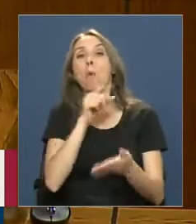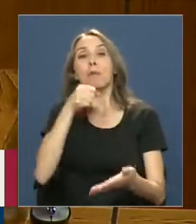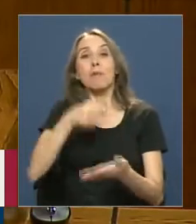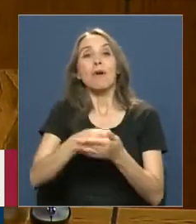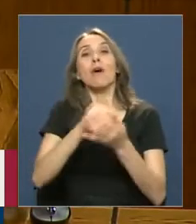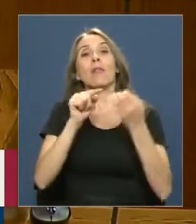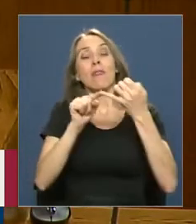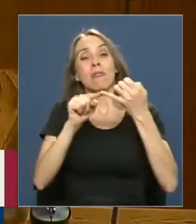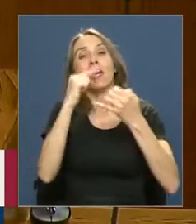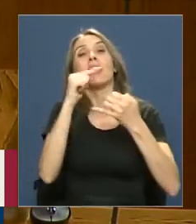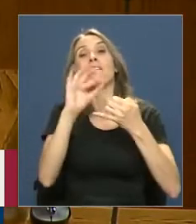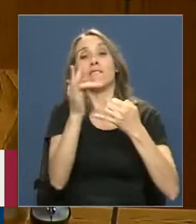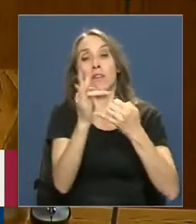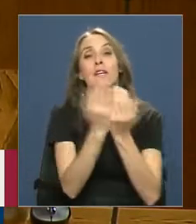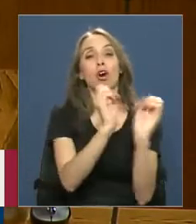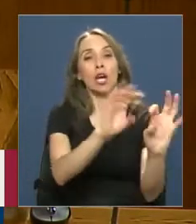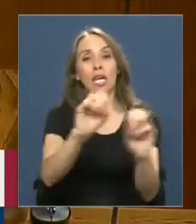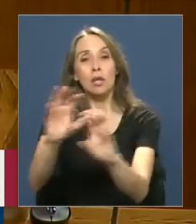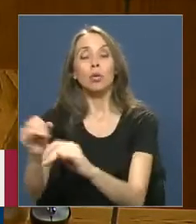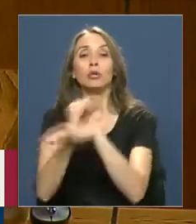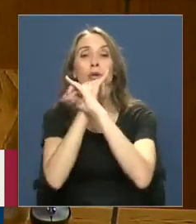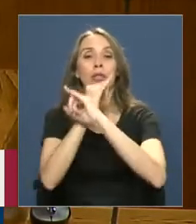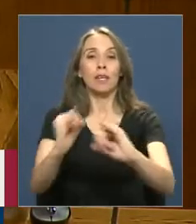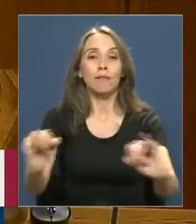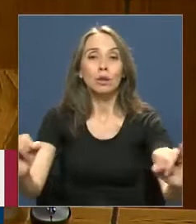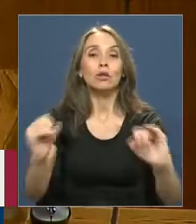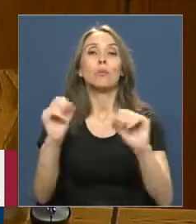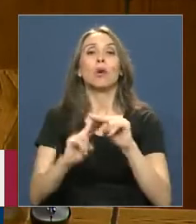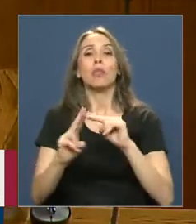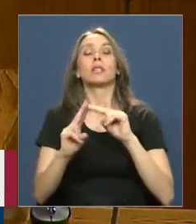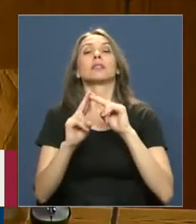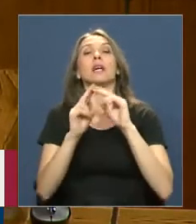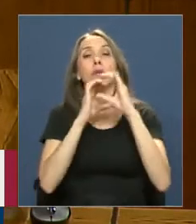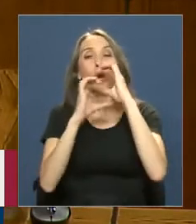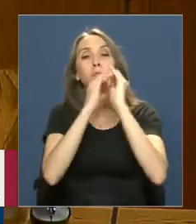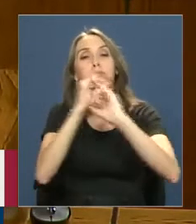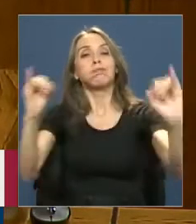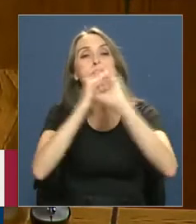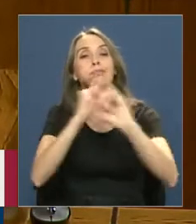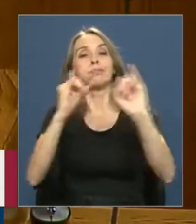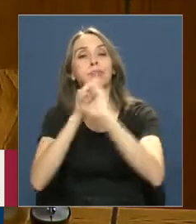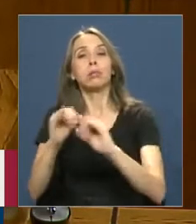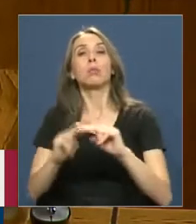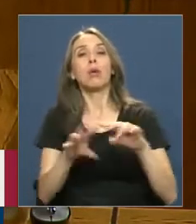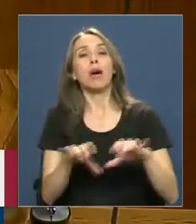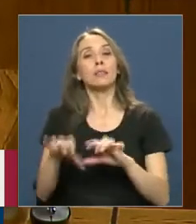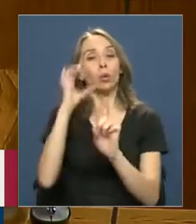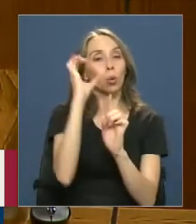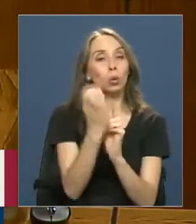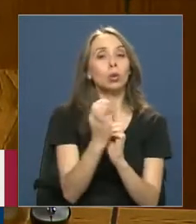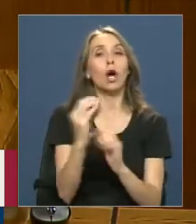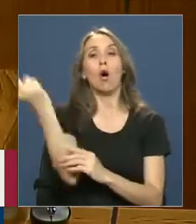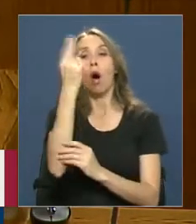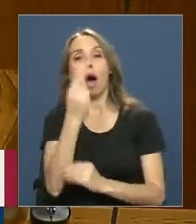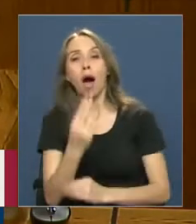acciones educativas, acciones de difusión, acciones comunicacionales, acciones culturales, acciones